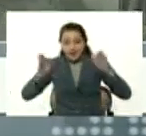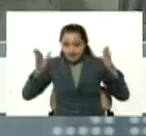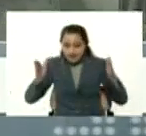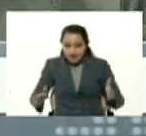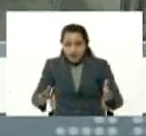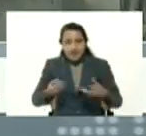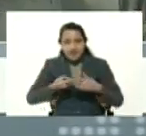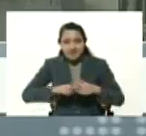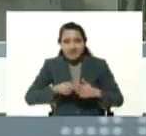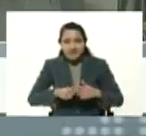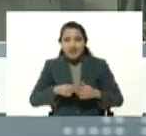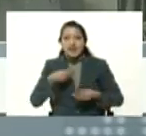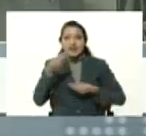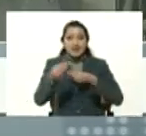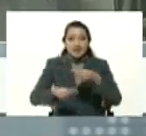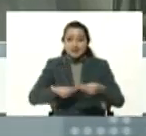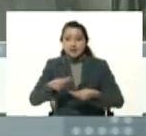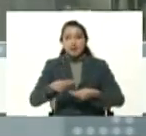En esas mesas técnicas,